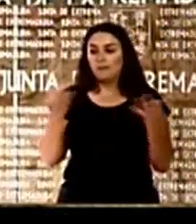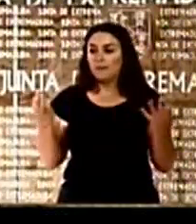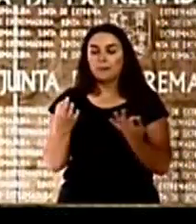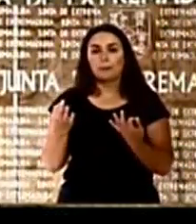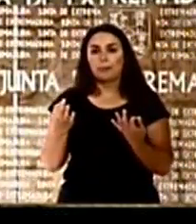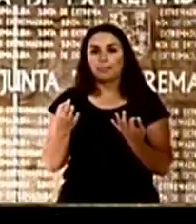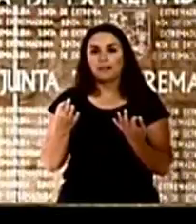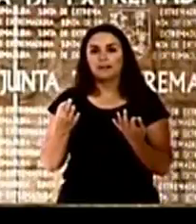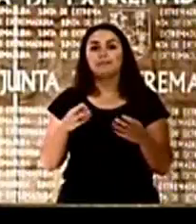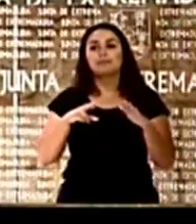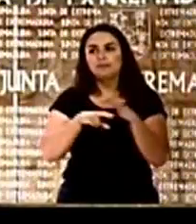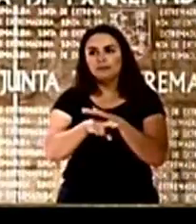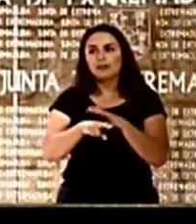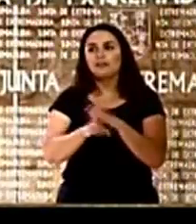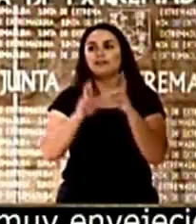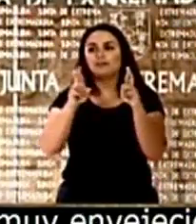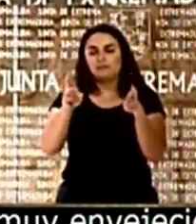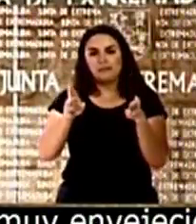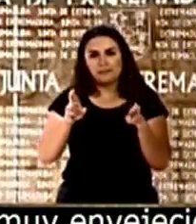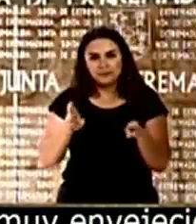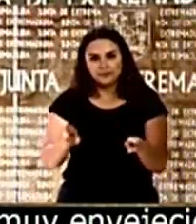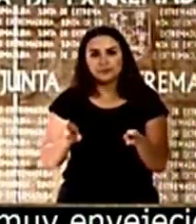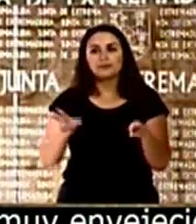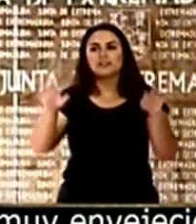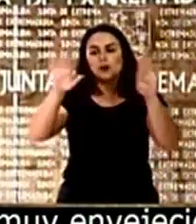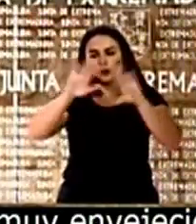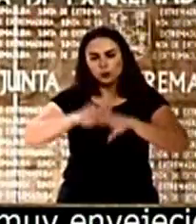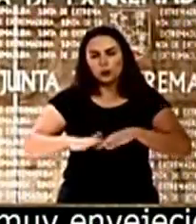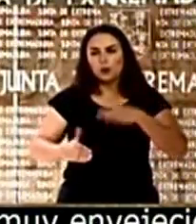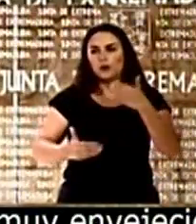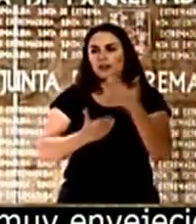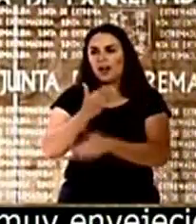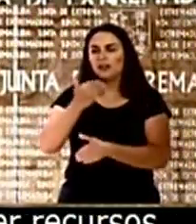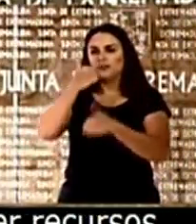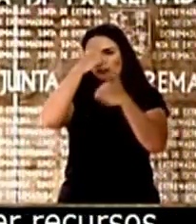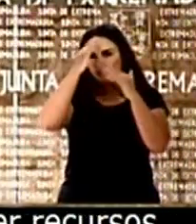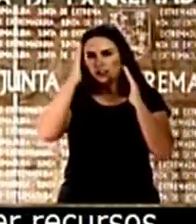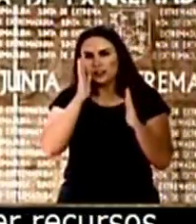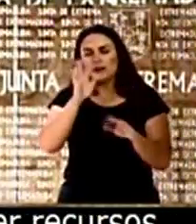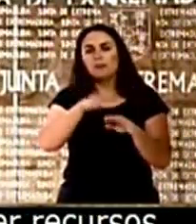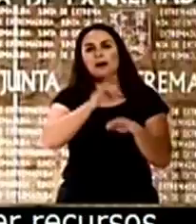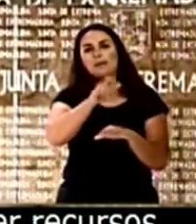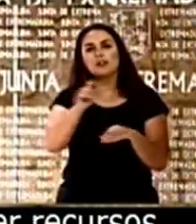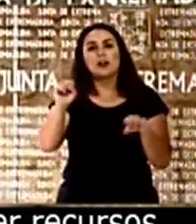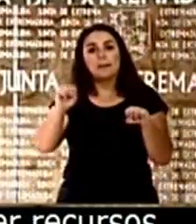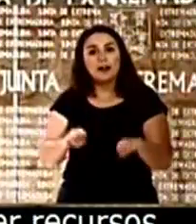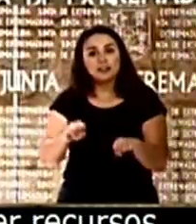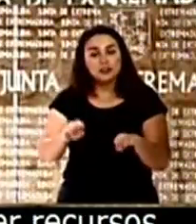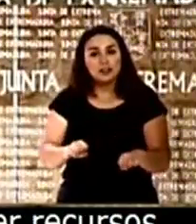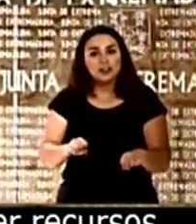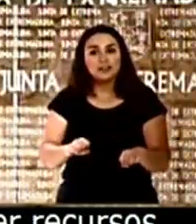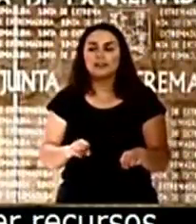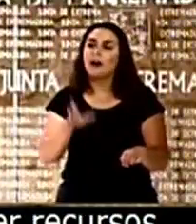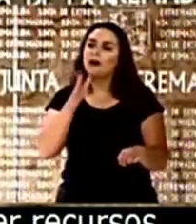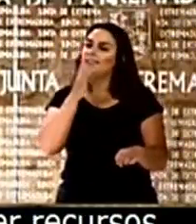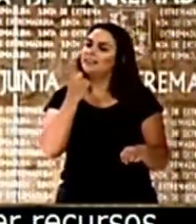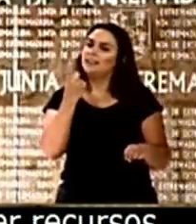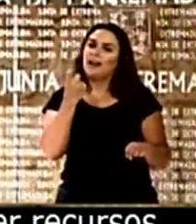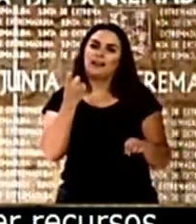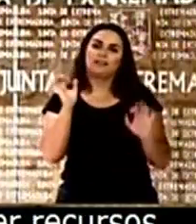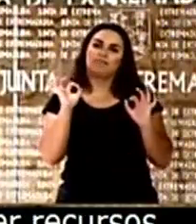tener recursos residenciales, nocturnos, diurnos y de atención a las personas mayores es una